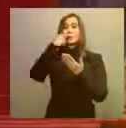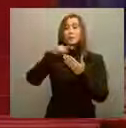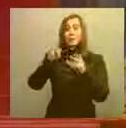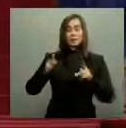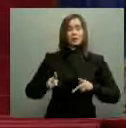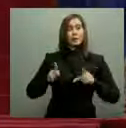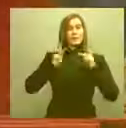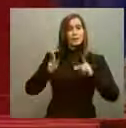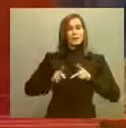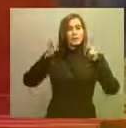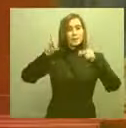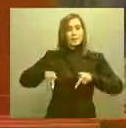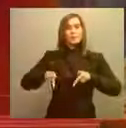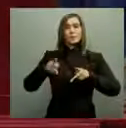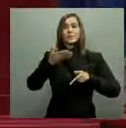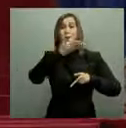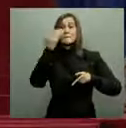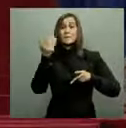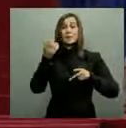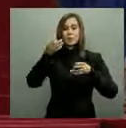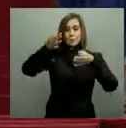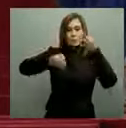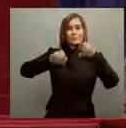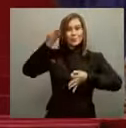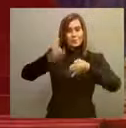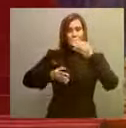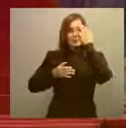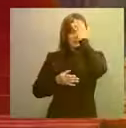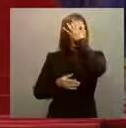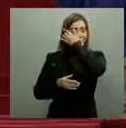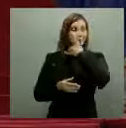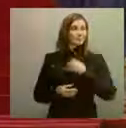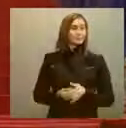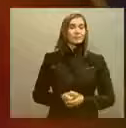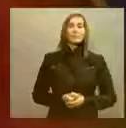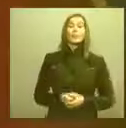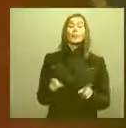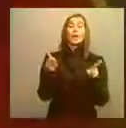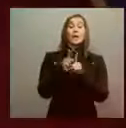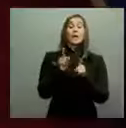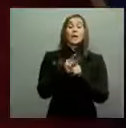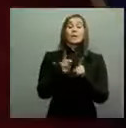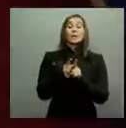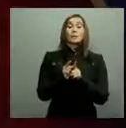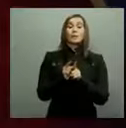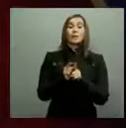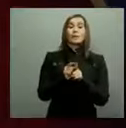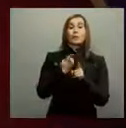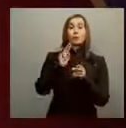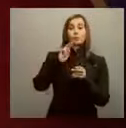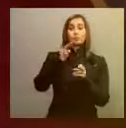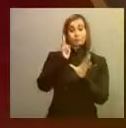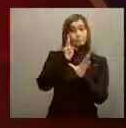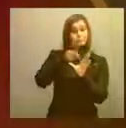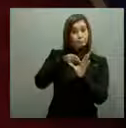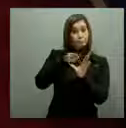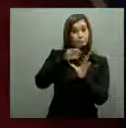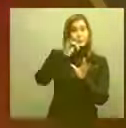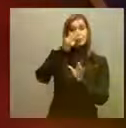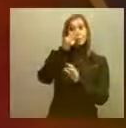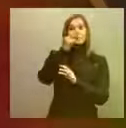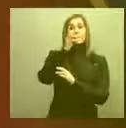vida digna y justa para todos los dominicanos. Y la reforma del sector hidrocarburos, para transformar